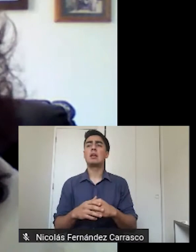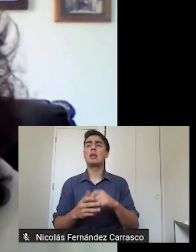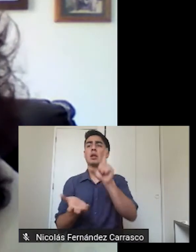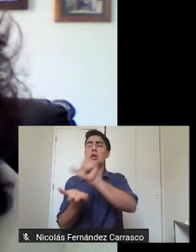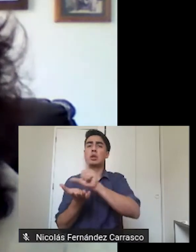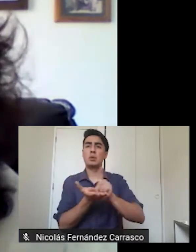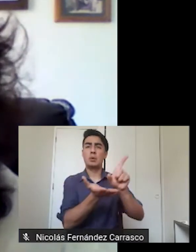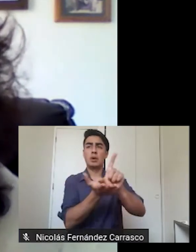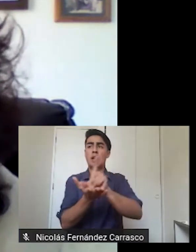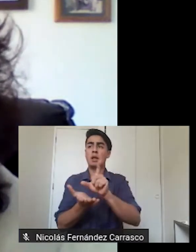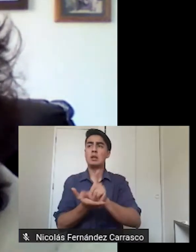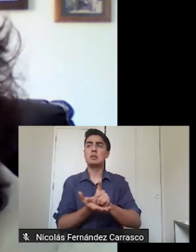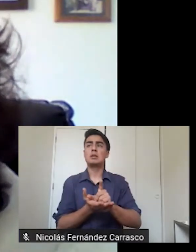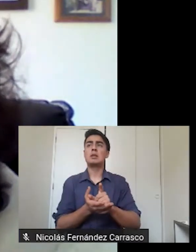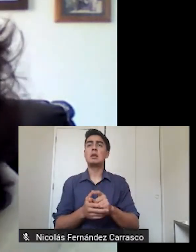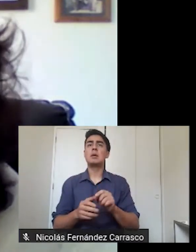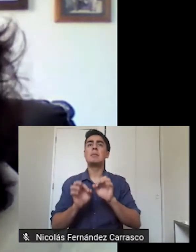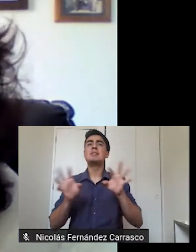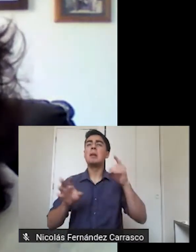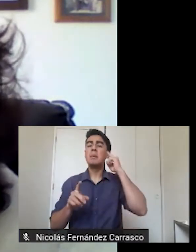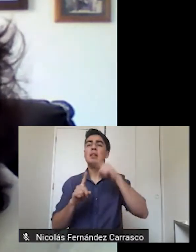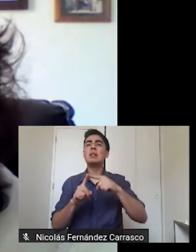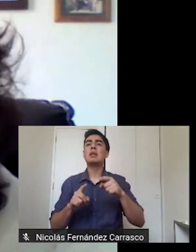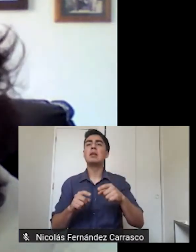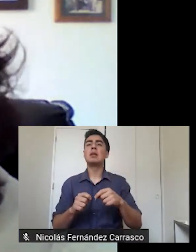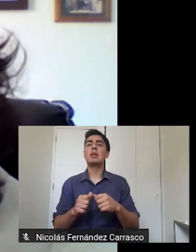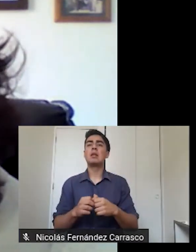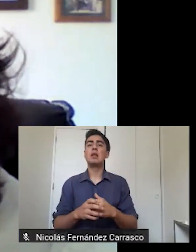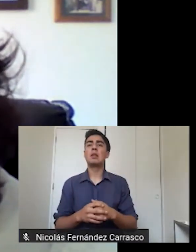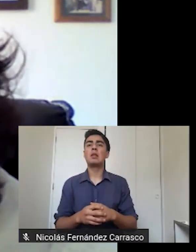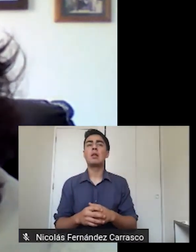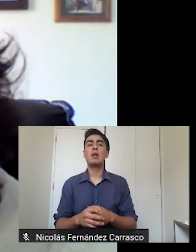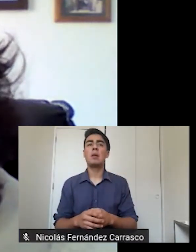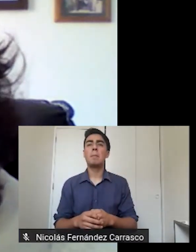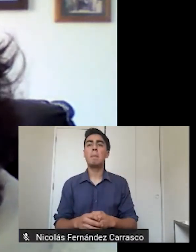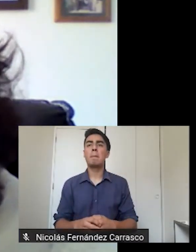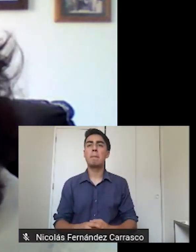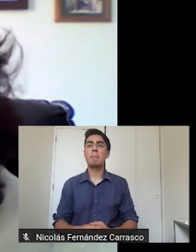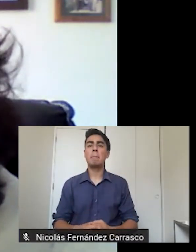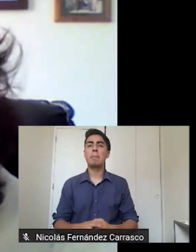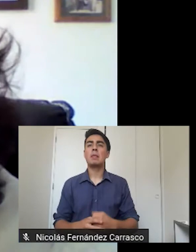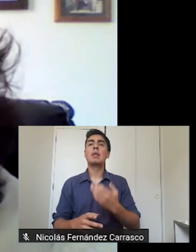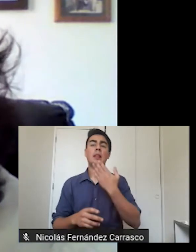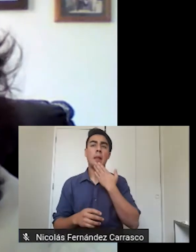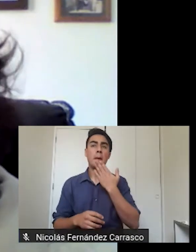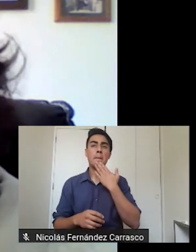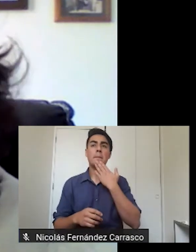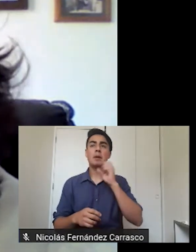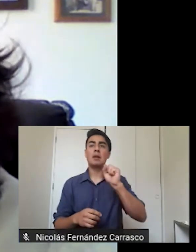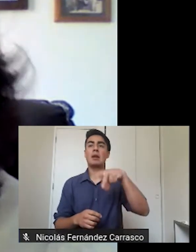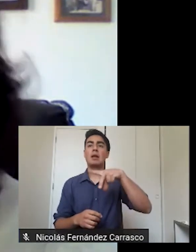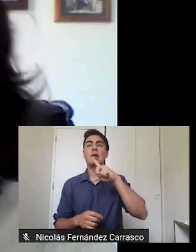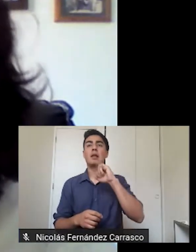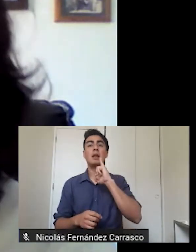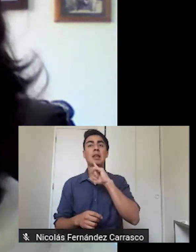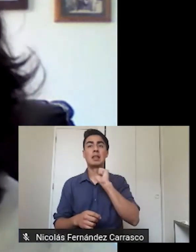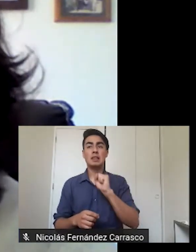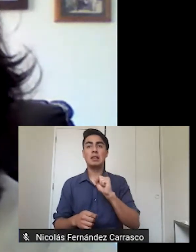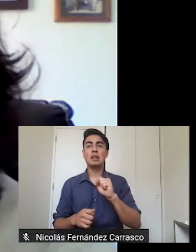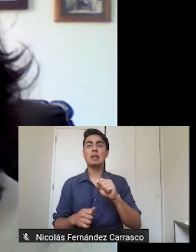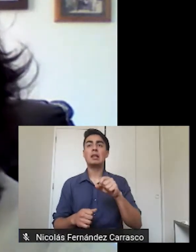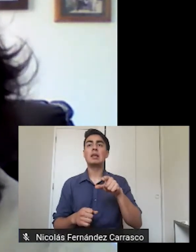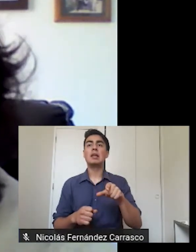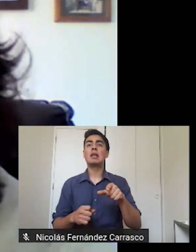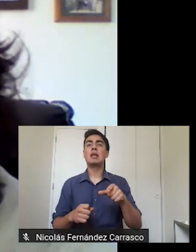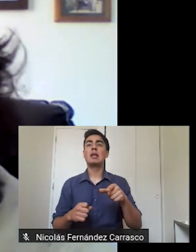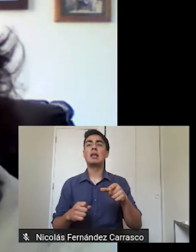en distintos lugares, especialmente distritos rurales de Angola y Sudáfrica. También Anita es una ex deportista